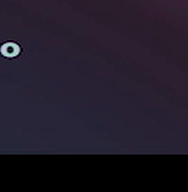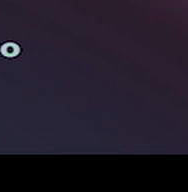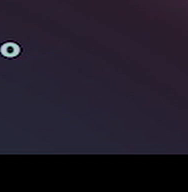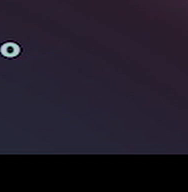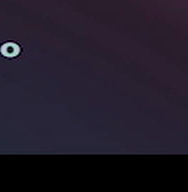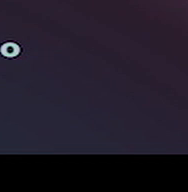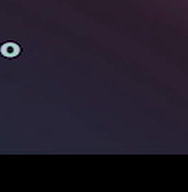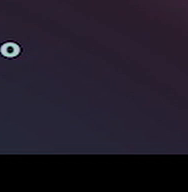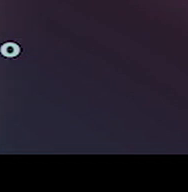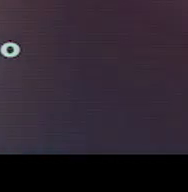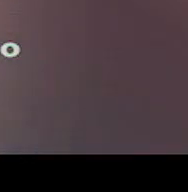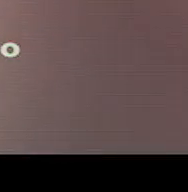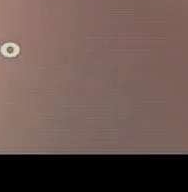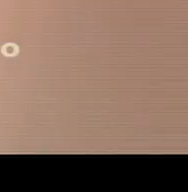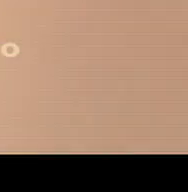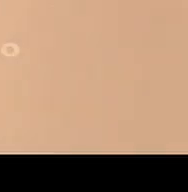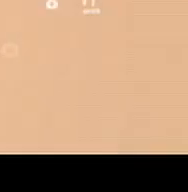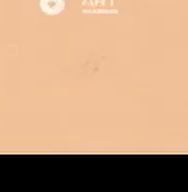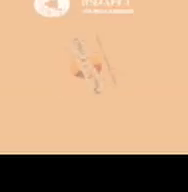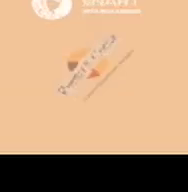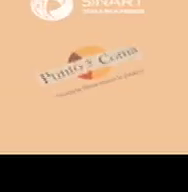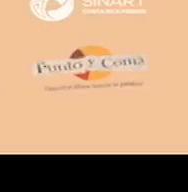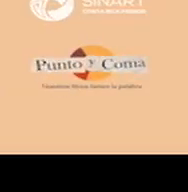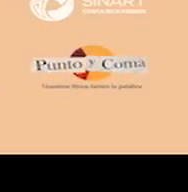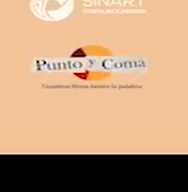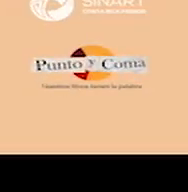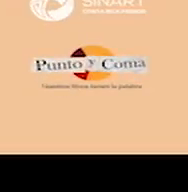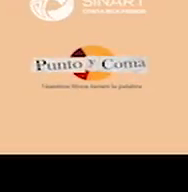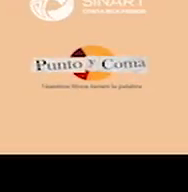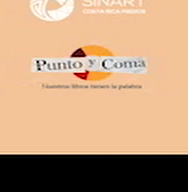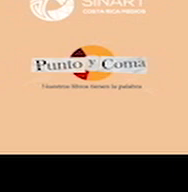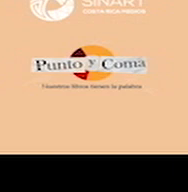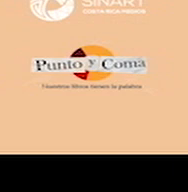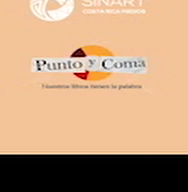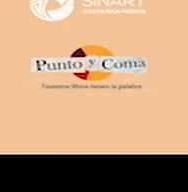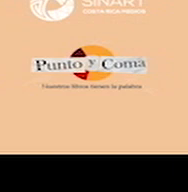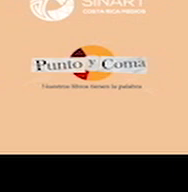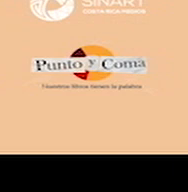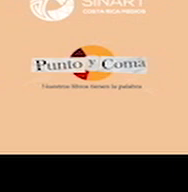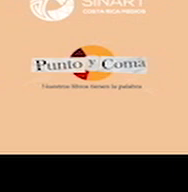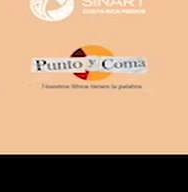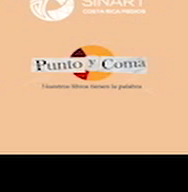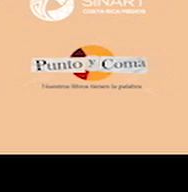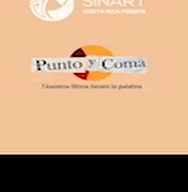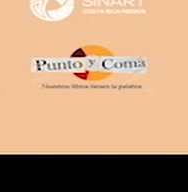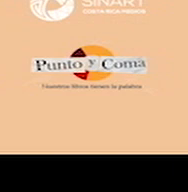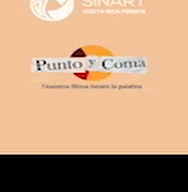mayo. Para más información visita las bases en editorial.uned.ac.cr.